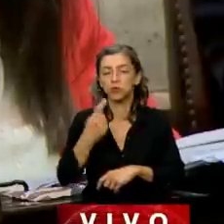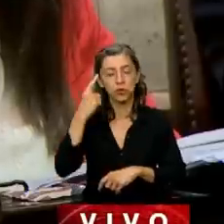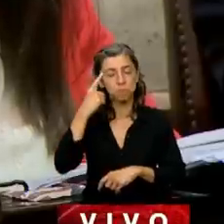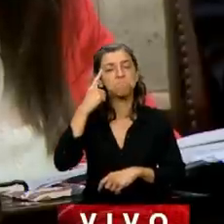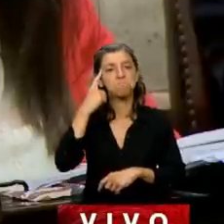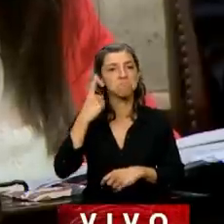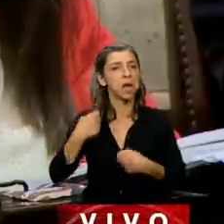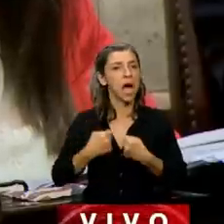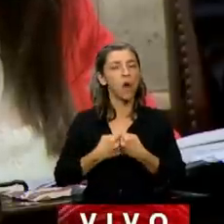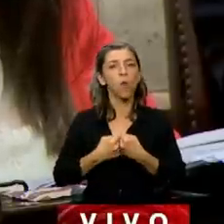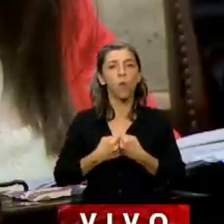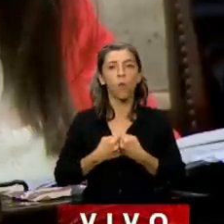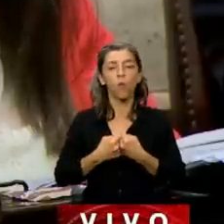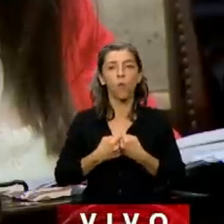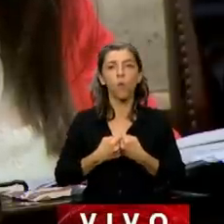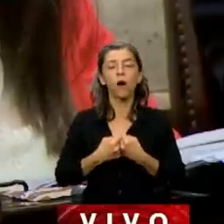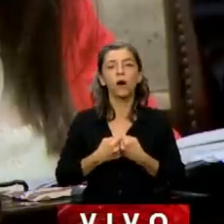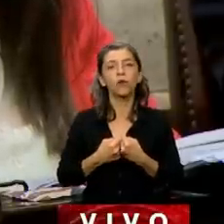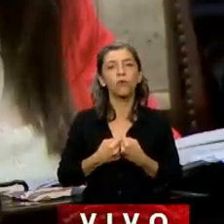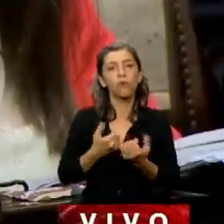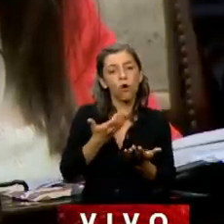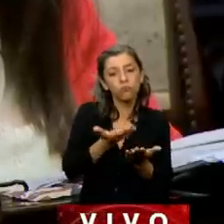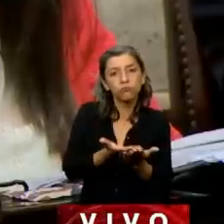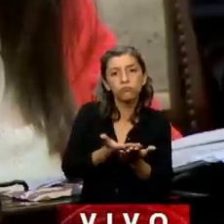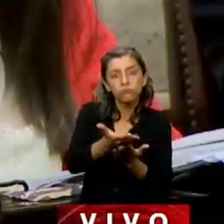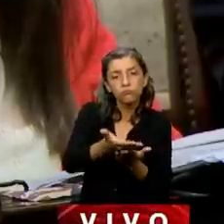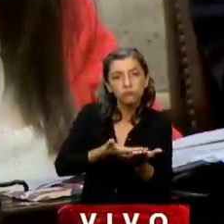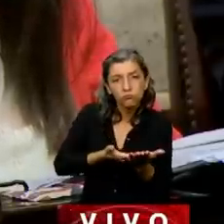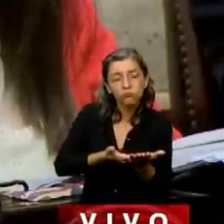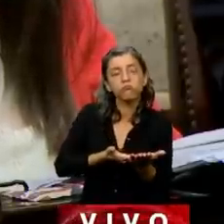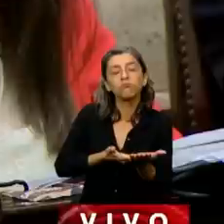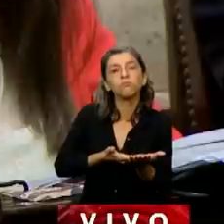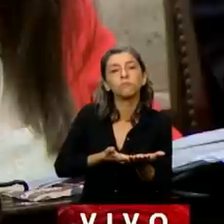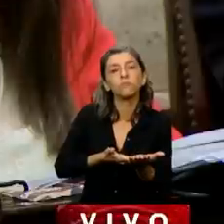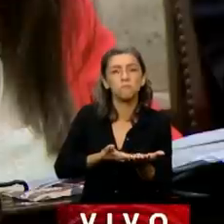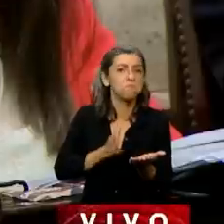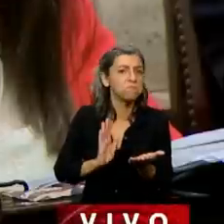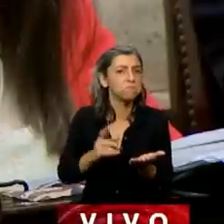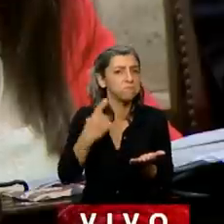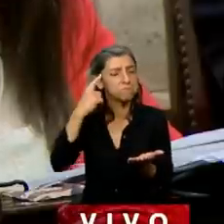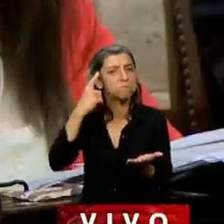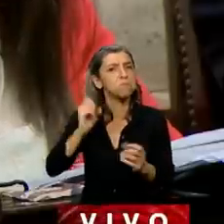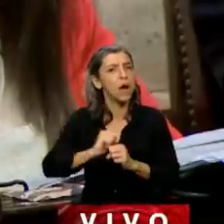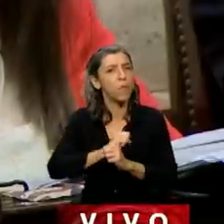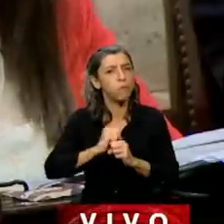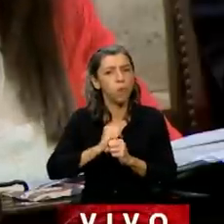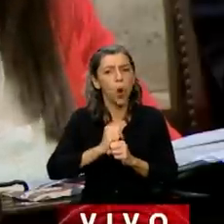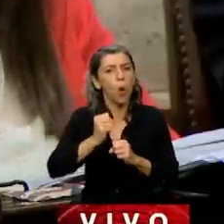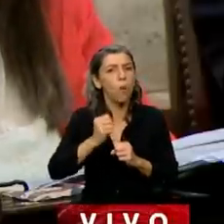de acuerdo con esta, este acuerdo de aprobar, de